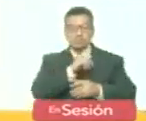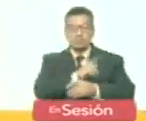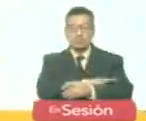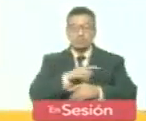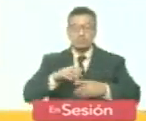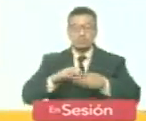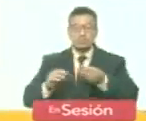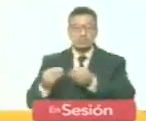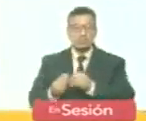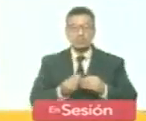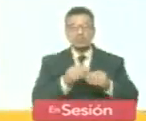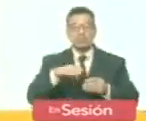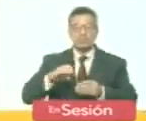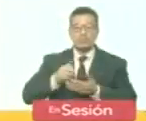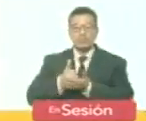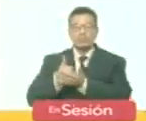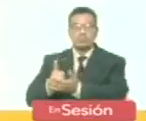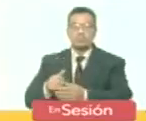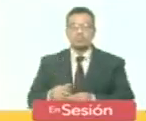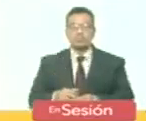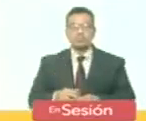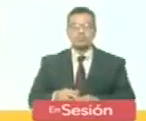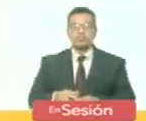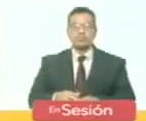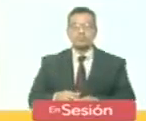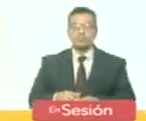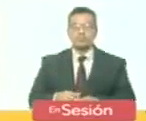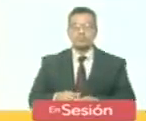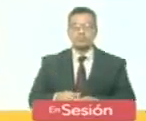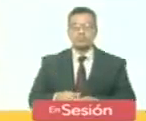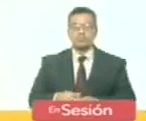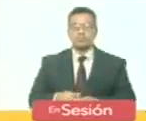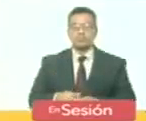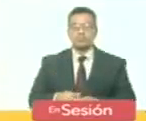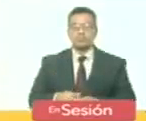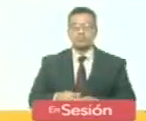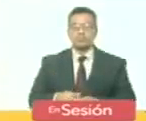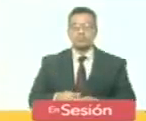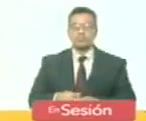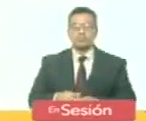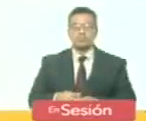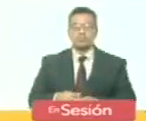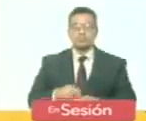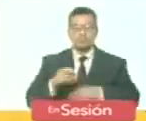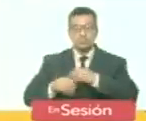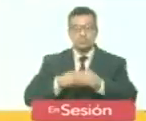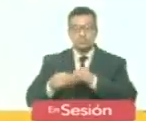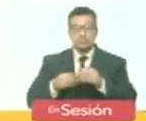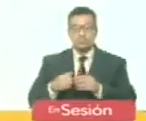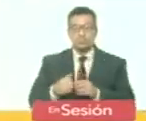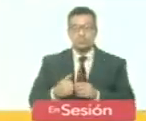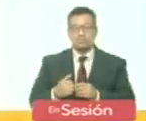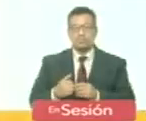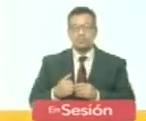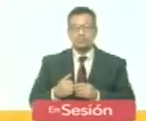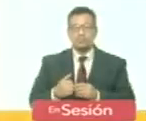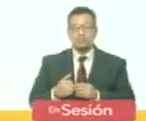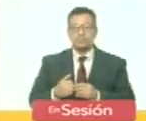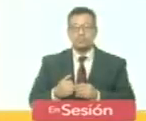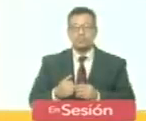de Cooperación. De manera tal que a raíz